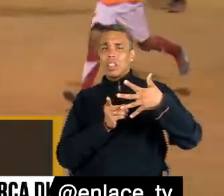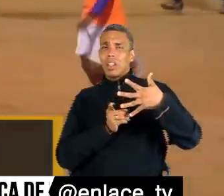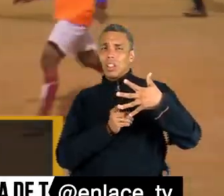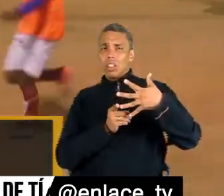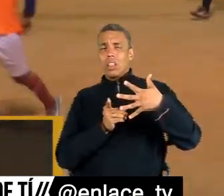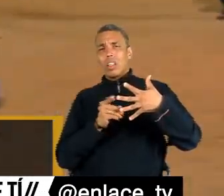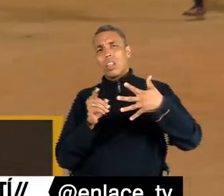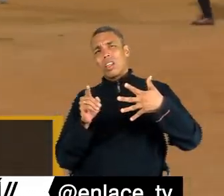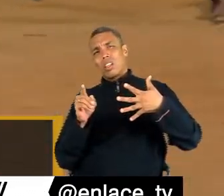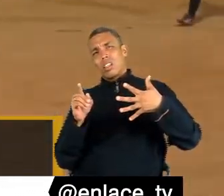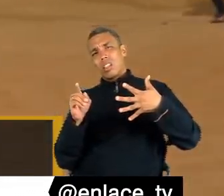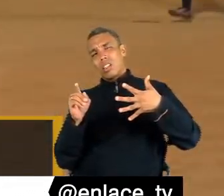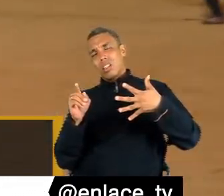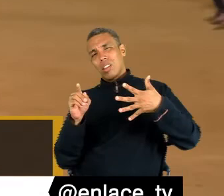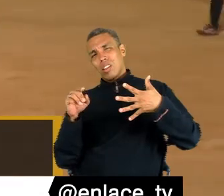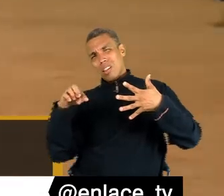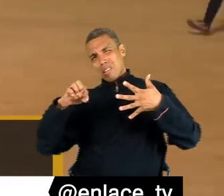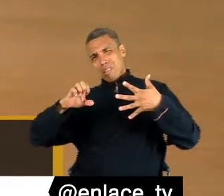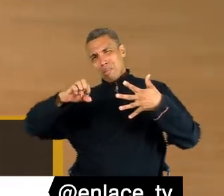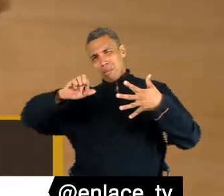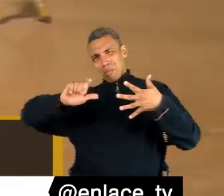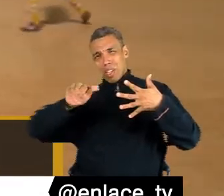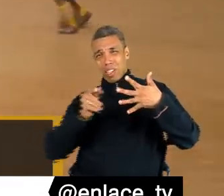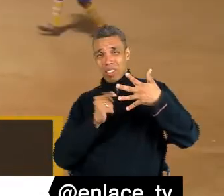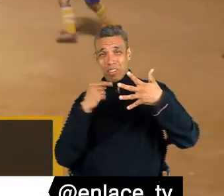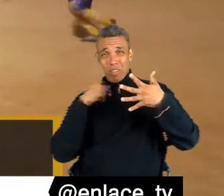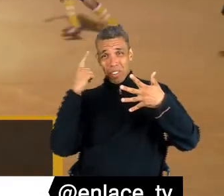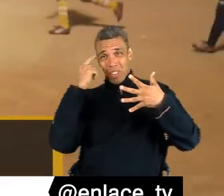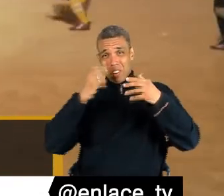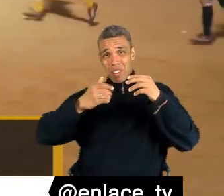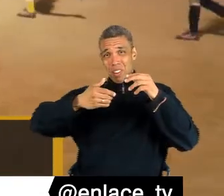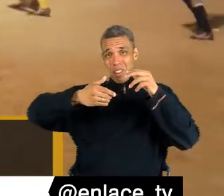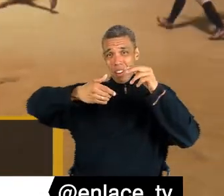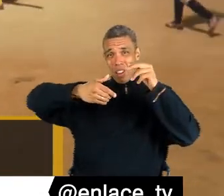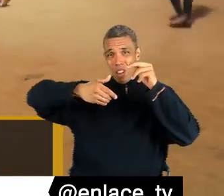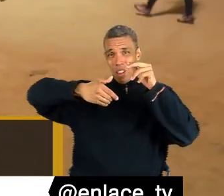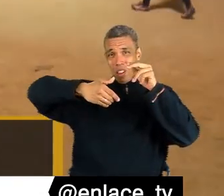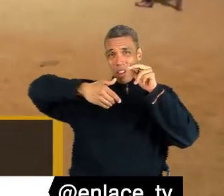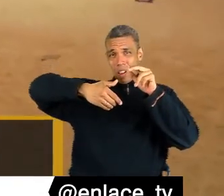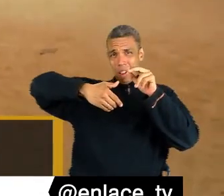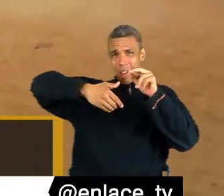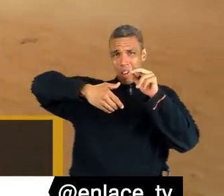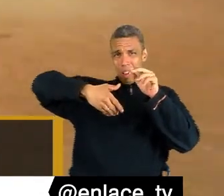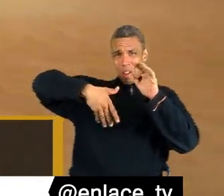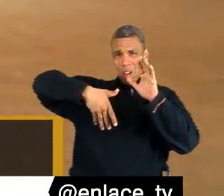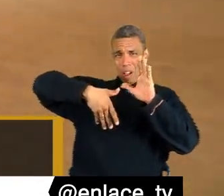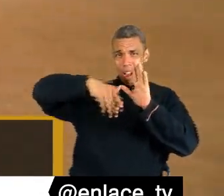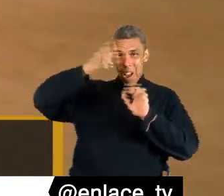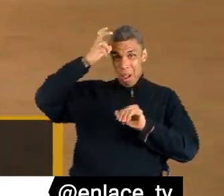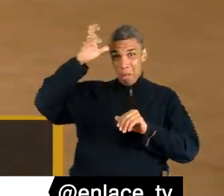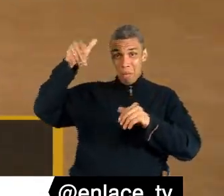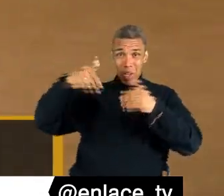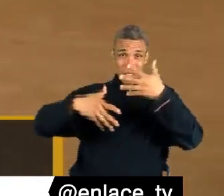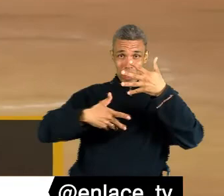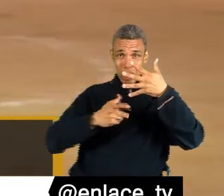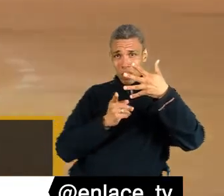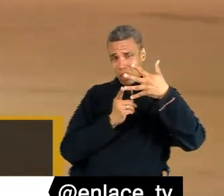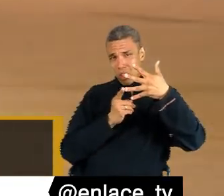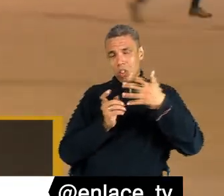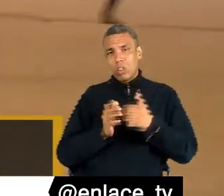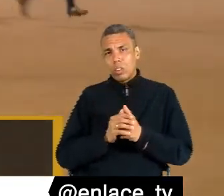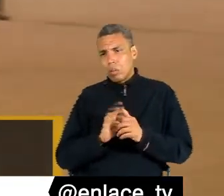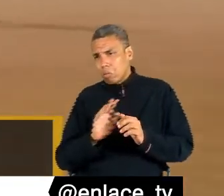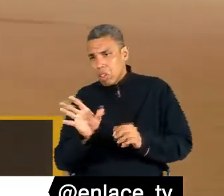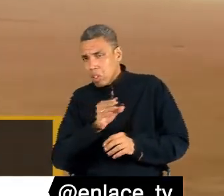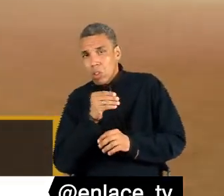las Américas quedó de cuarto. Este campeonato se realizó y se le dio la premiación a todos los equipos en trofeo